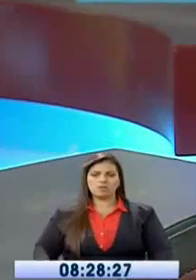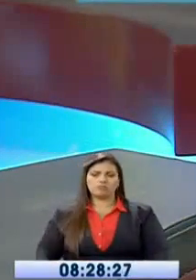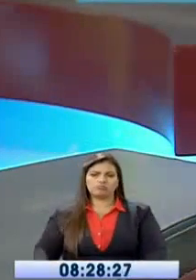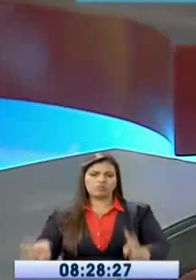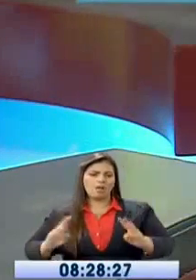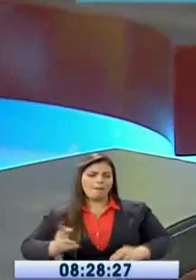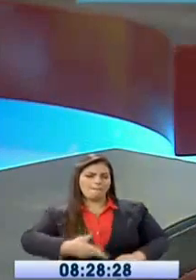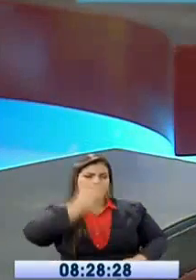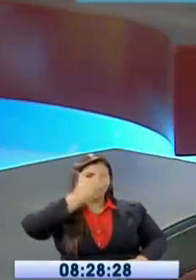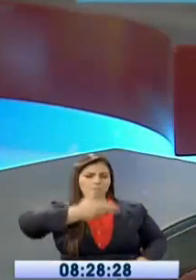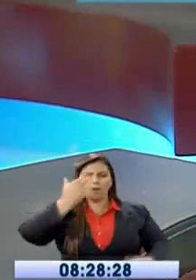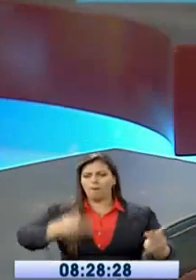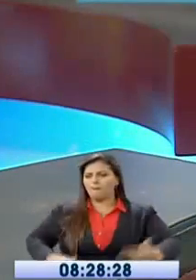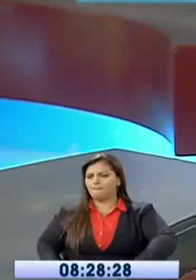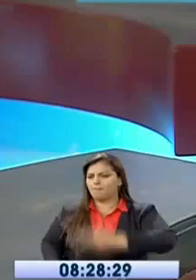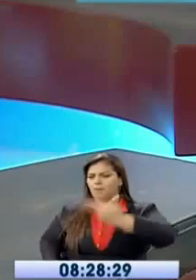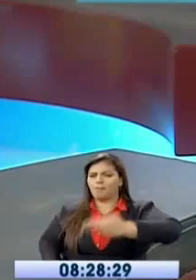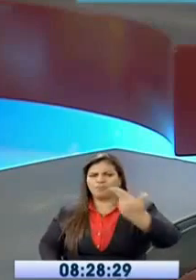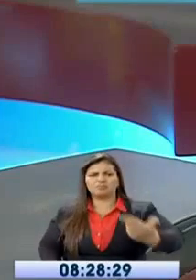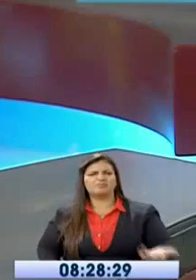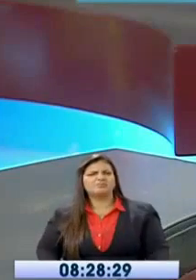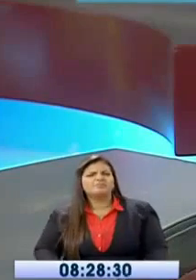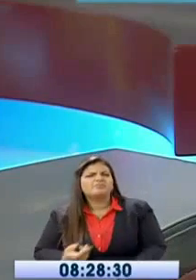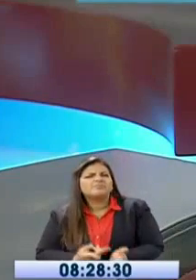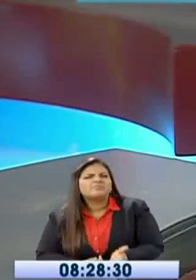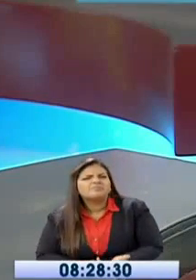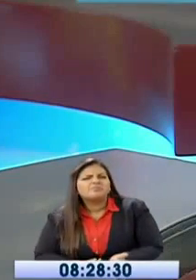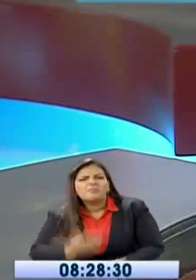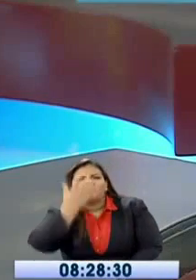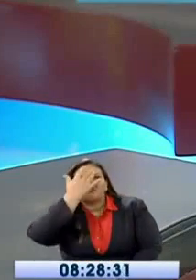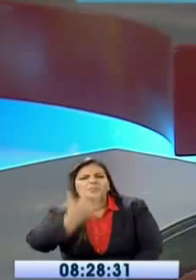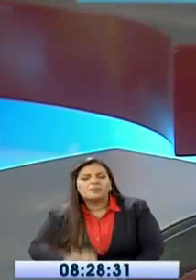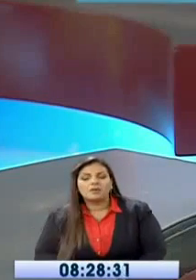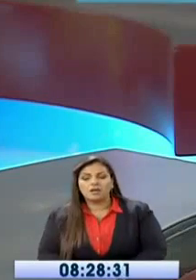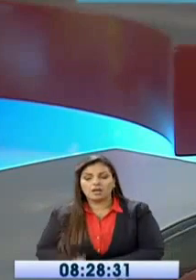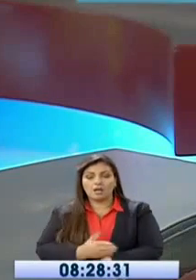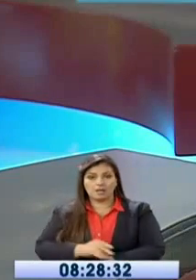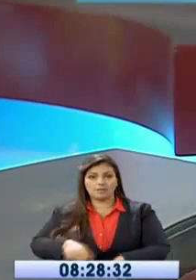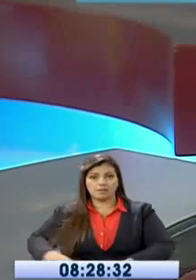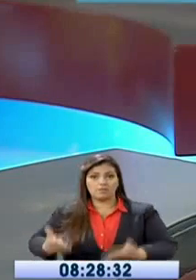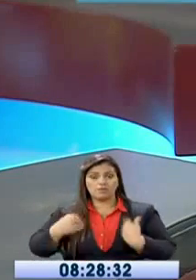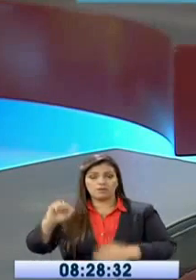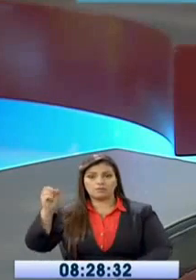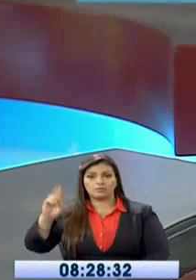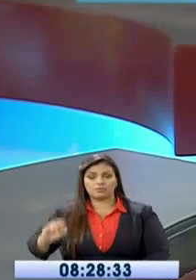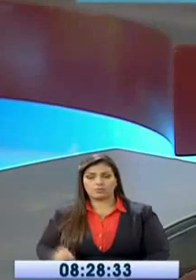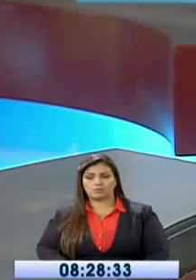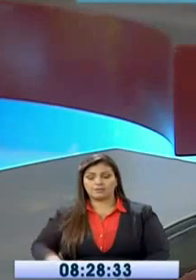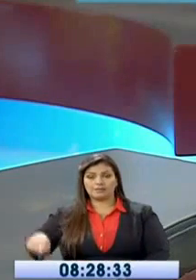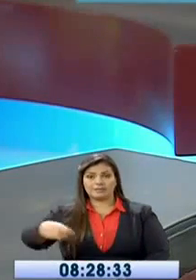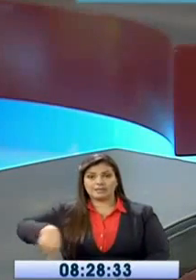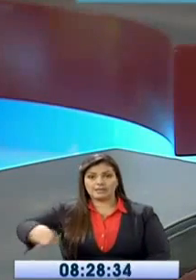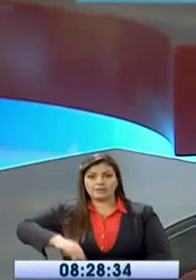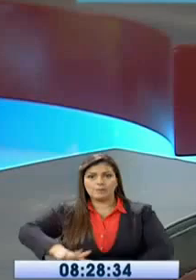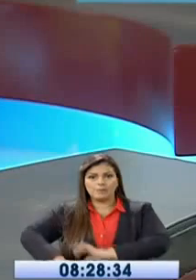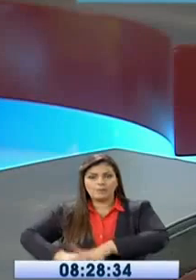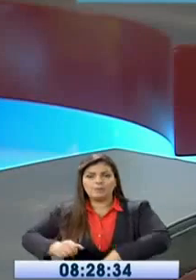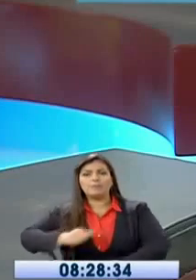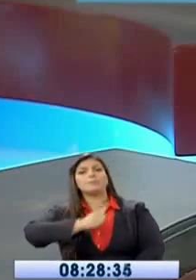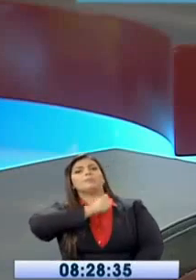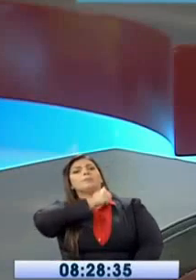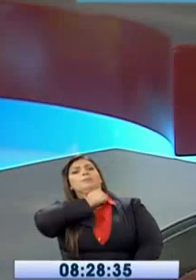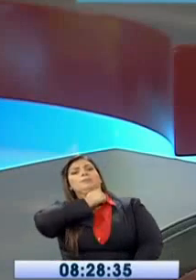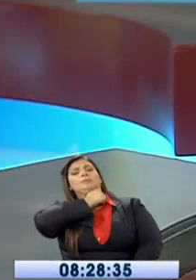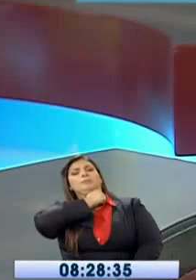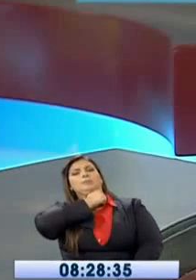Todo ocurrió después de que cometieran una serie de asaltos en el suroeste de Guayaquil. Una mujer relata cómo los sospechosos